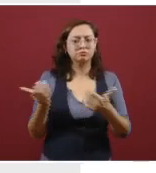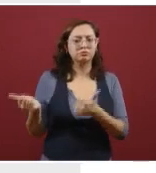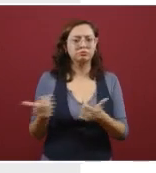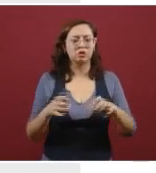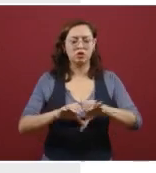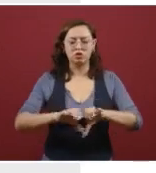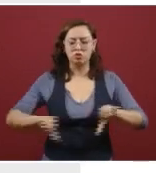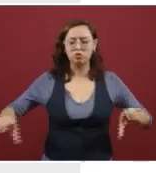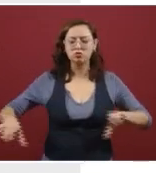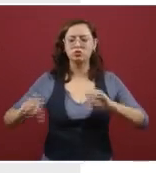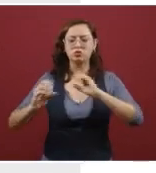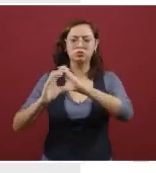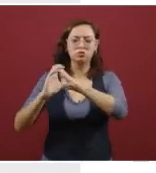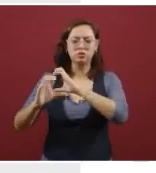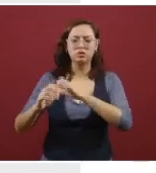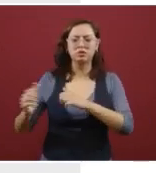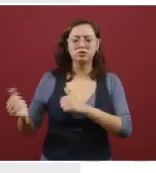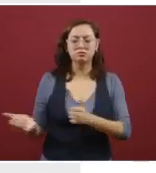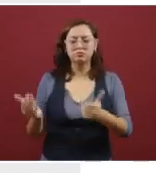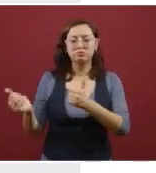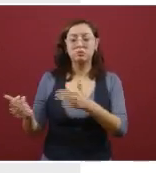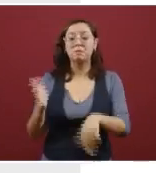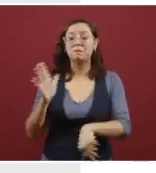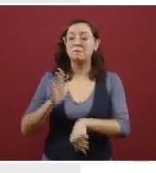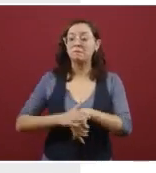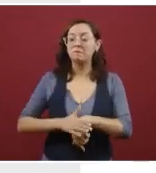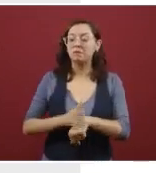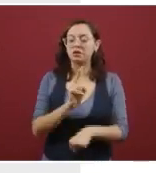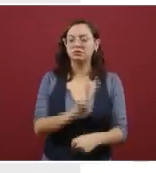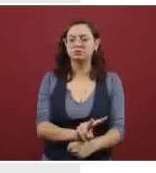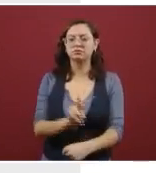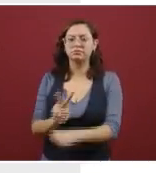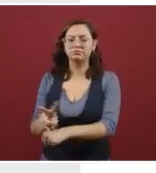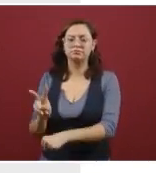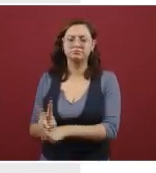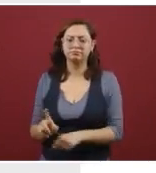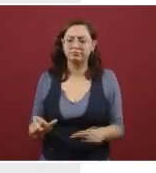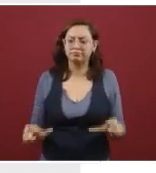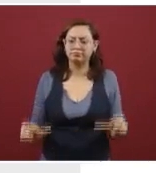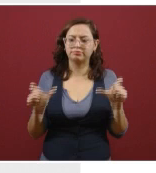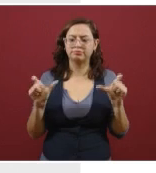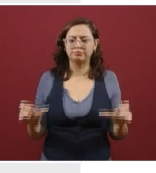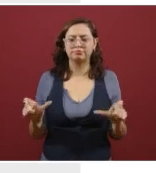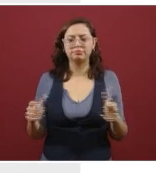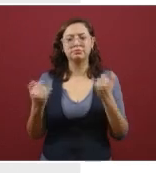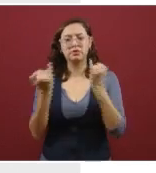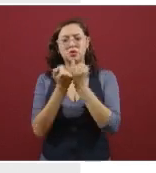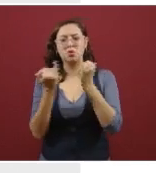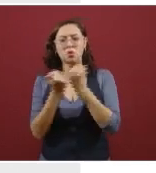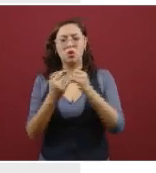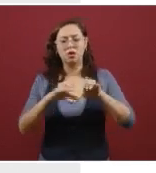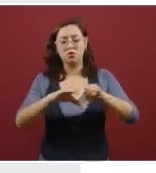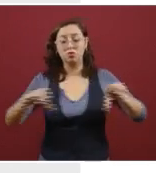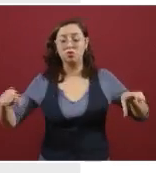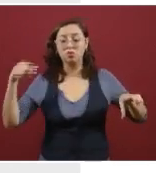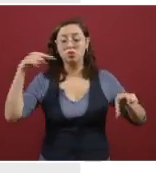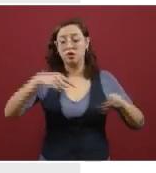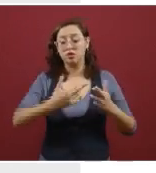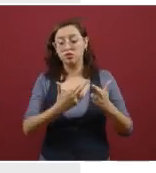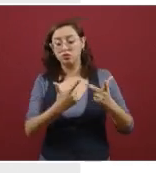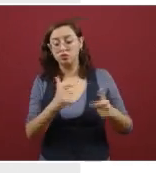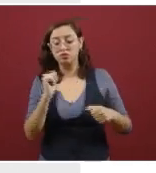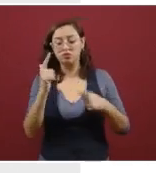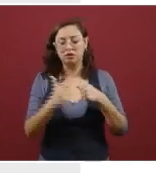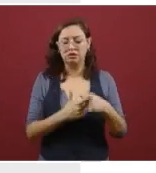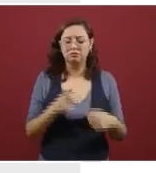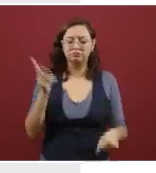ductos con una mayor vigilancia, con una atención oportuna a las tomas clandestinas, con tendido de concreto